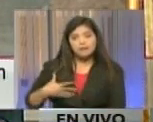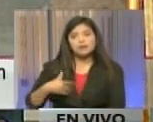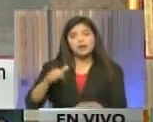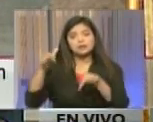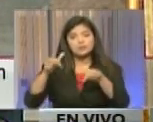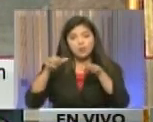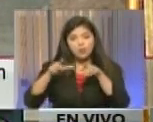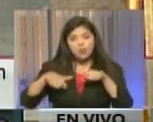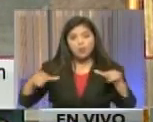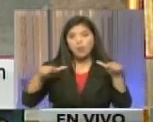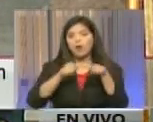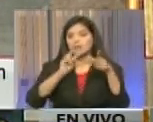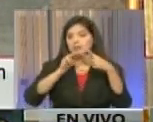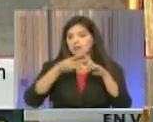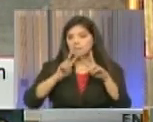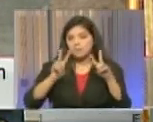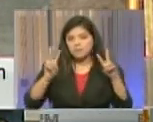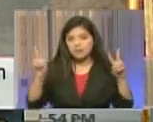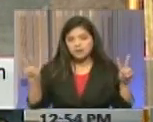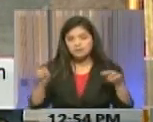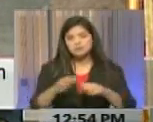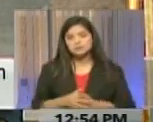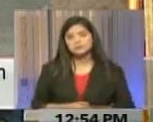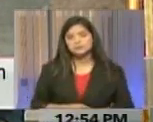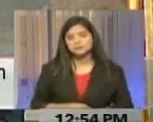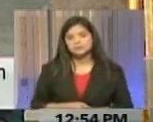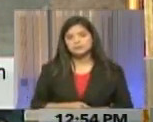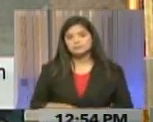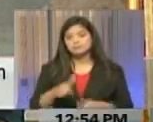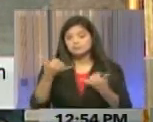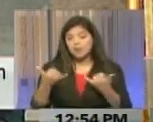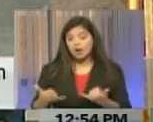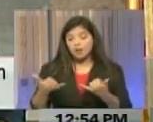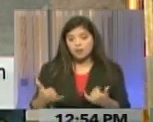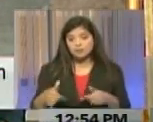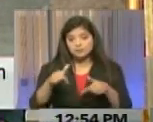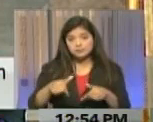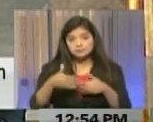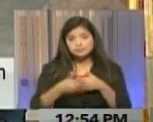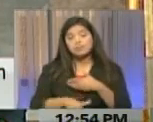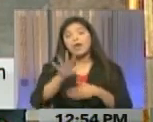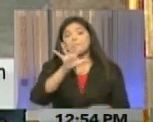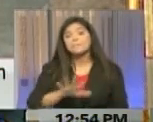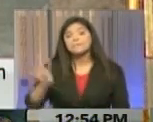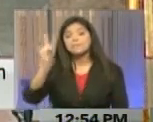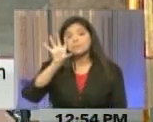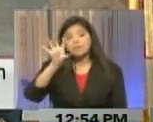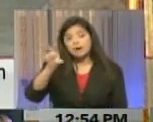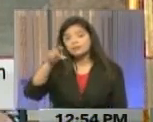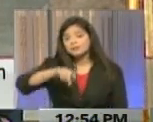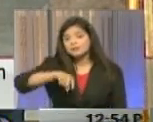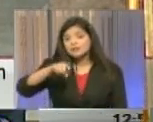territorio de paz en estos momentos, cuando el país requiere